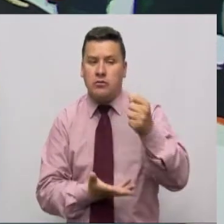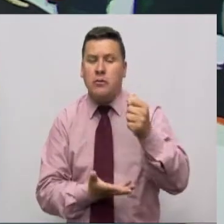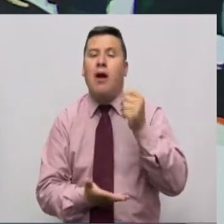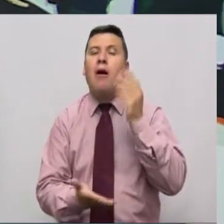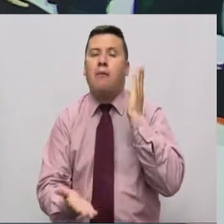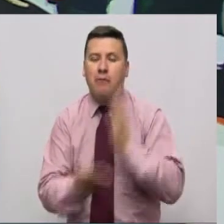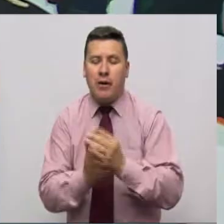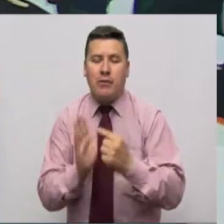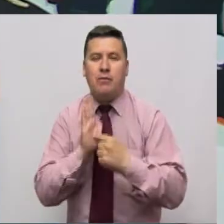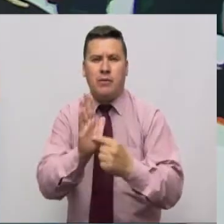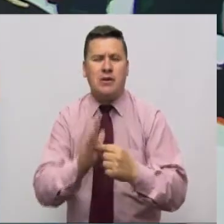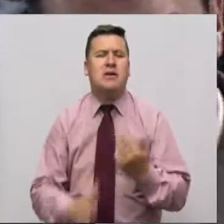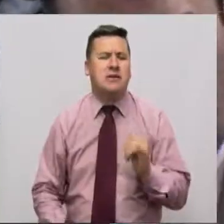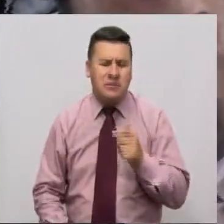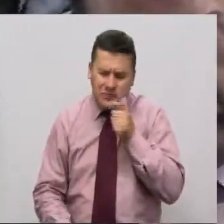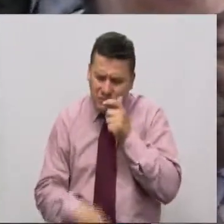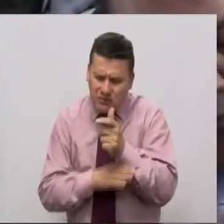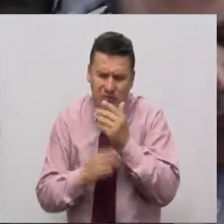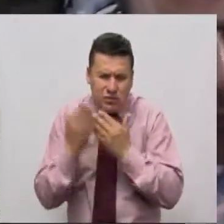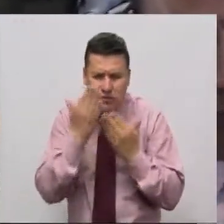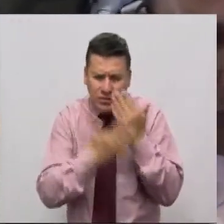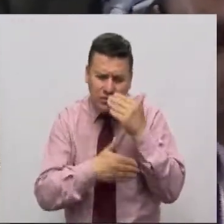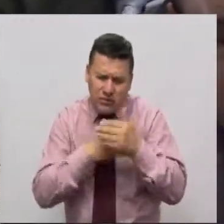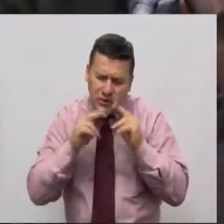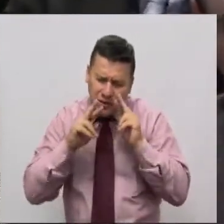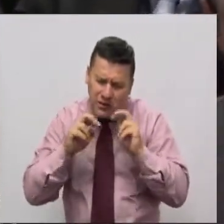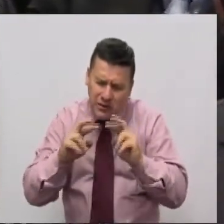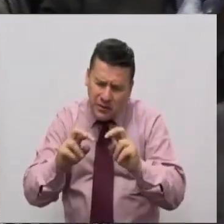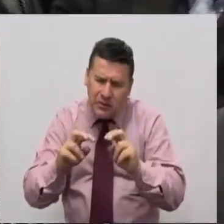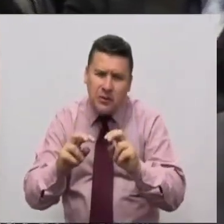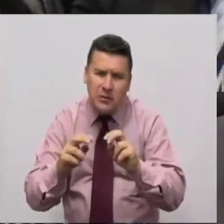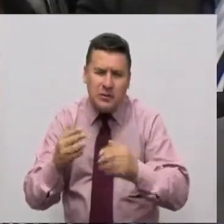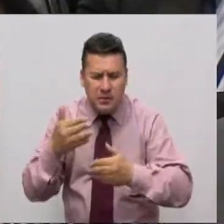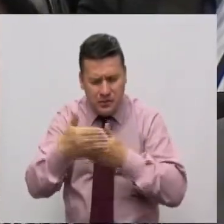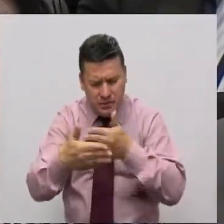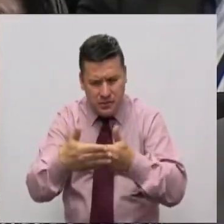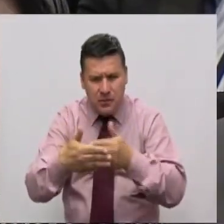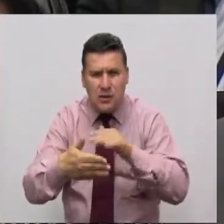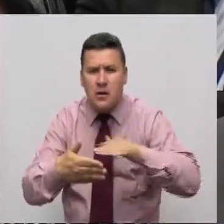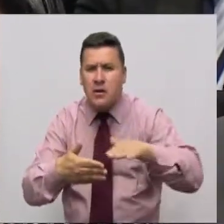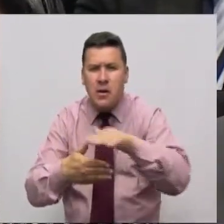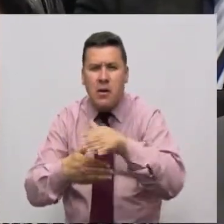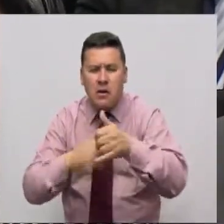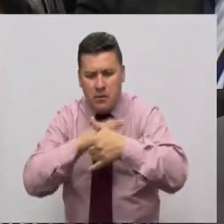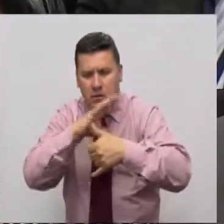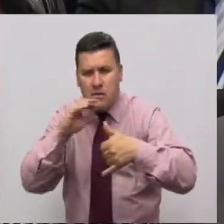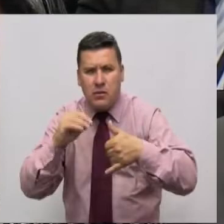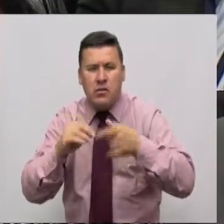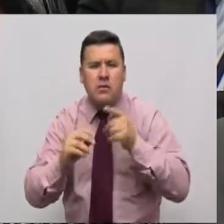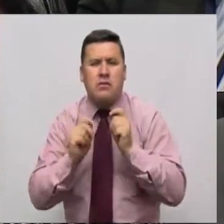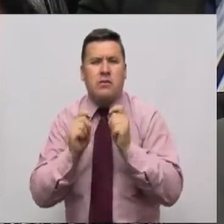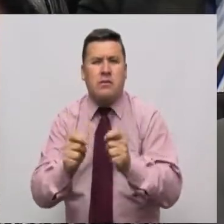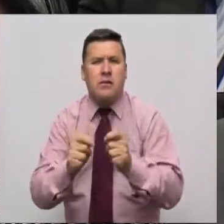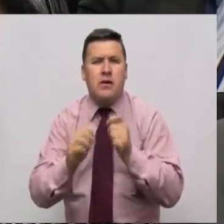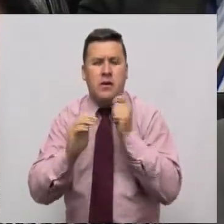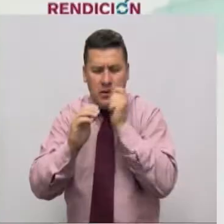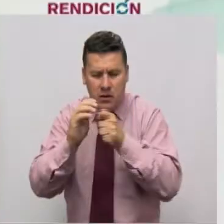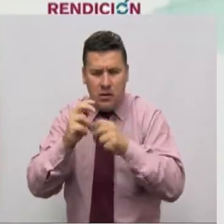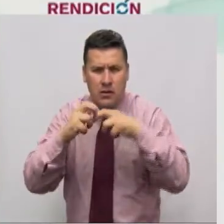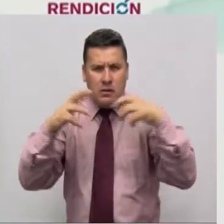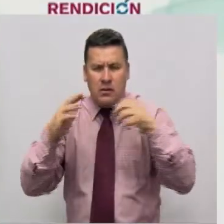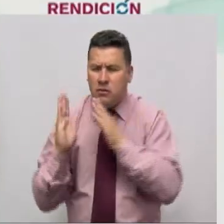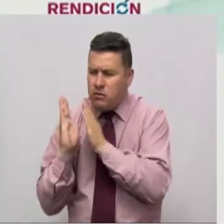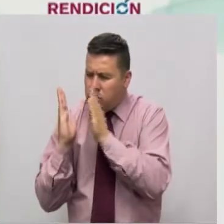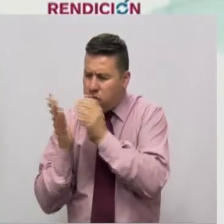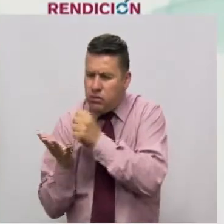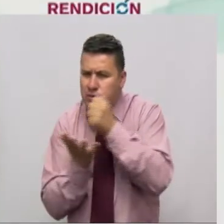subsidios es una muestra. Develamos también un estudio de las direcciones de estudios sectoriales de la delegada de